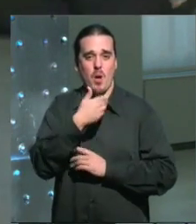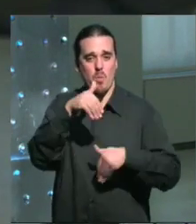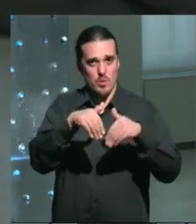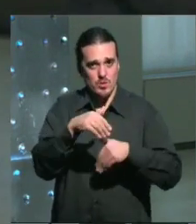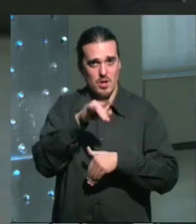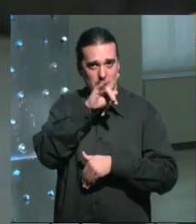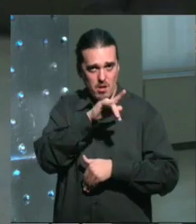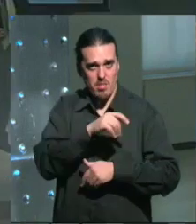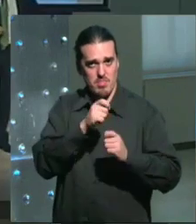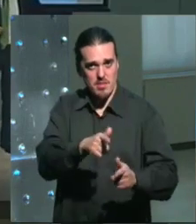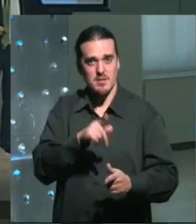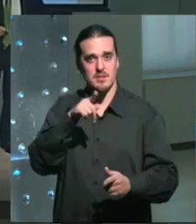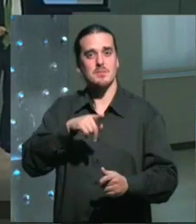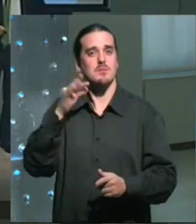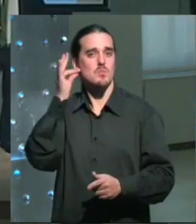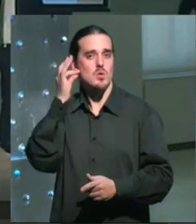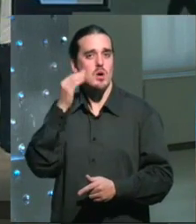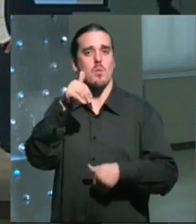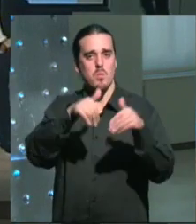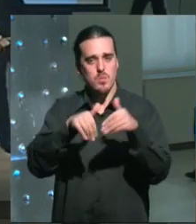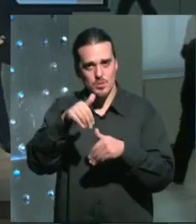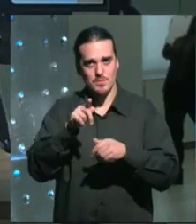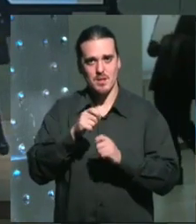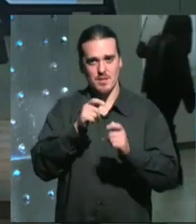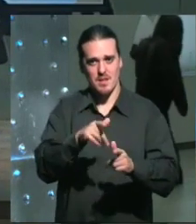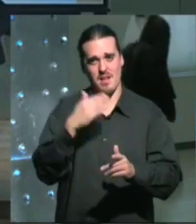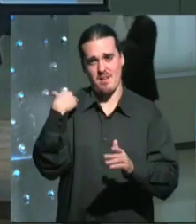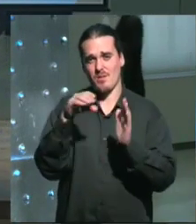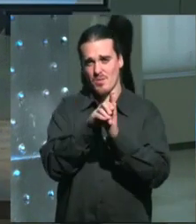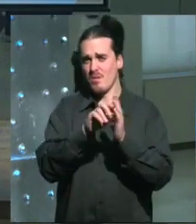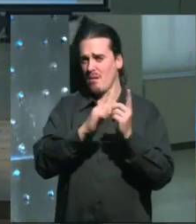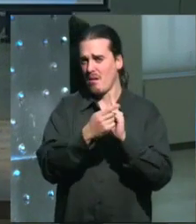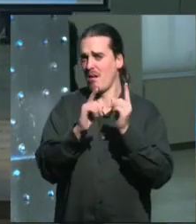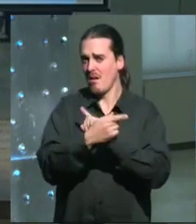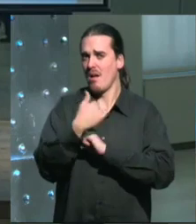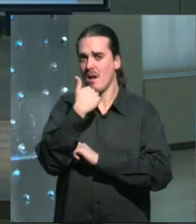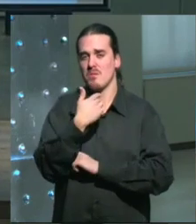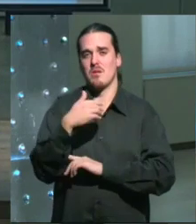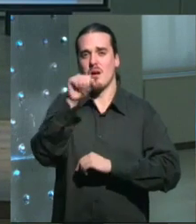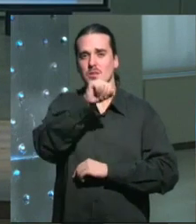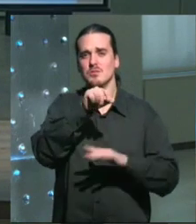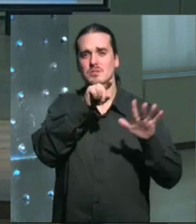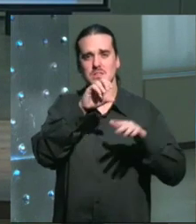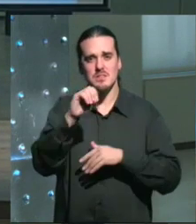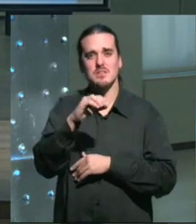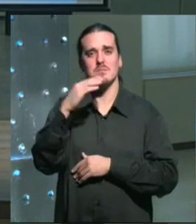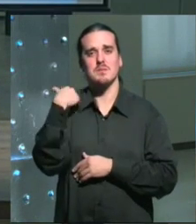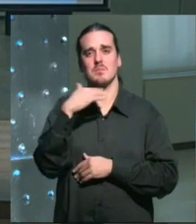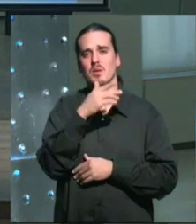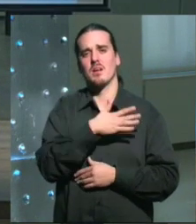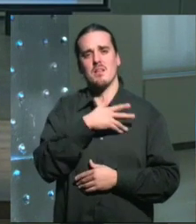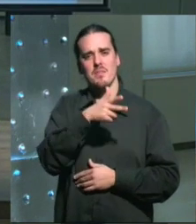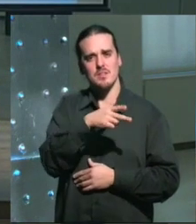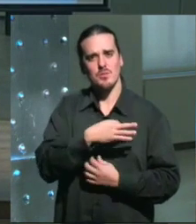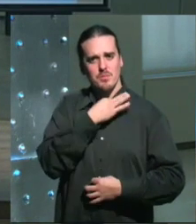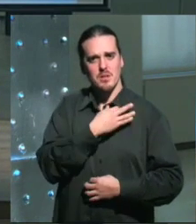darle el voto a la mujer, el voto universal. Se modificó la Constitución durante los años 60 para dar derechos civiles. Romney quería